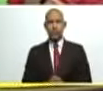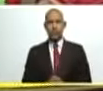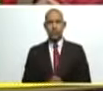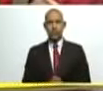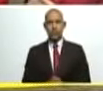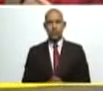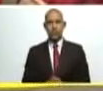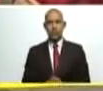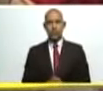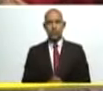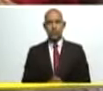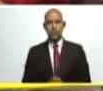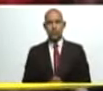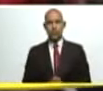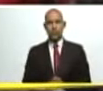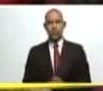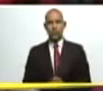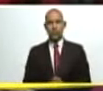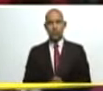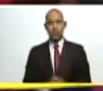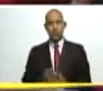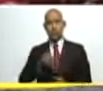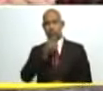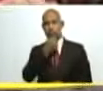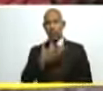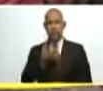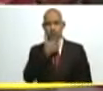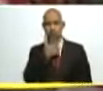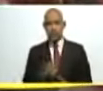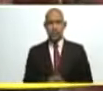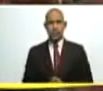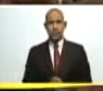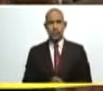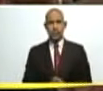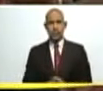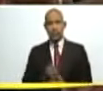Maravilloso, maravilloso, de verdad.